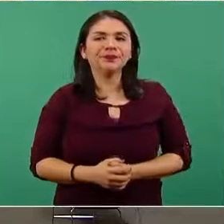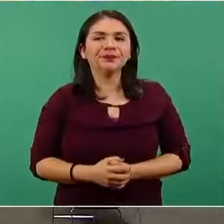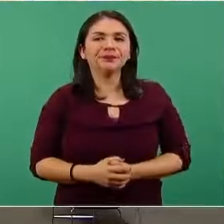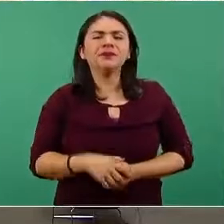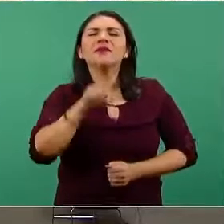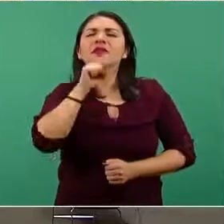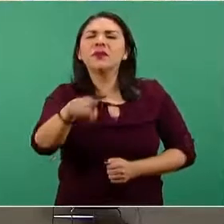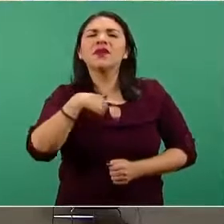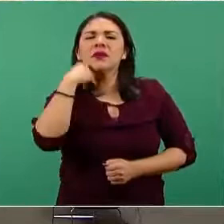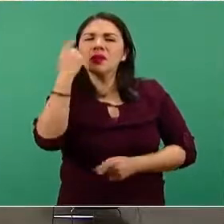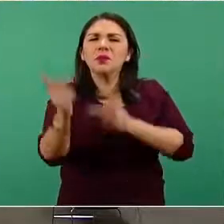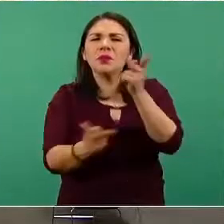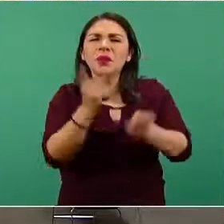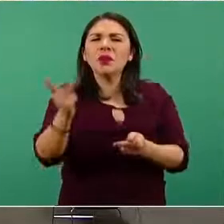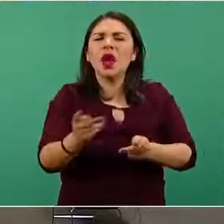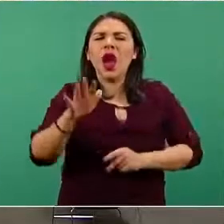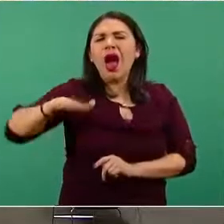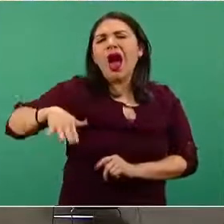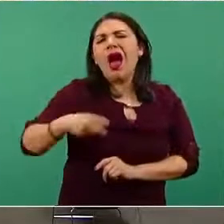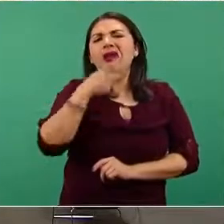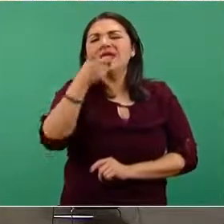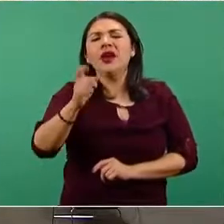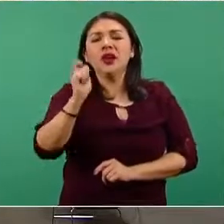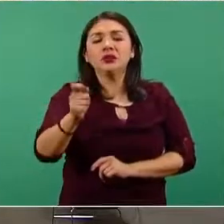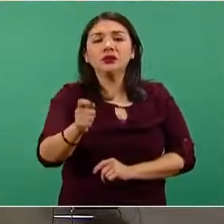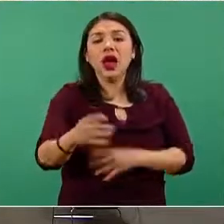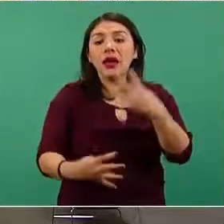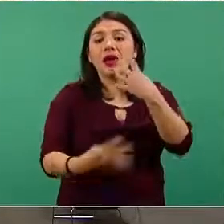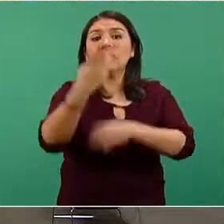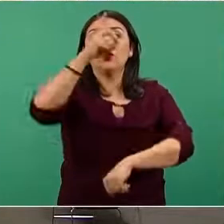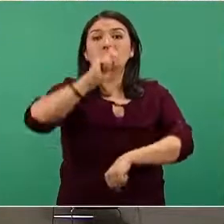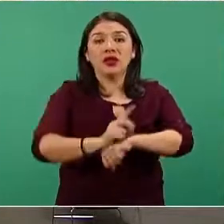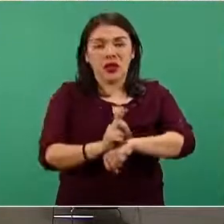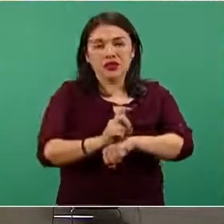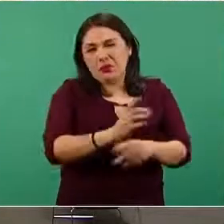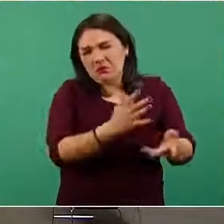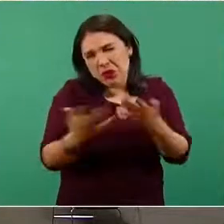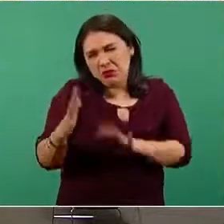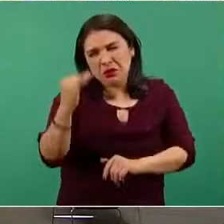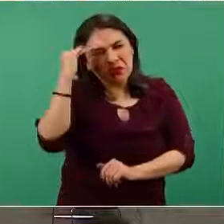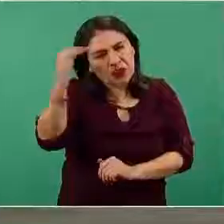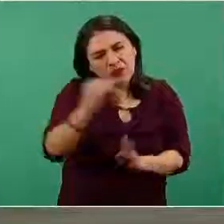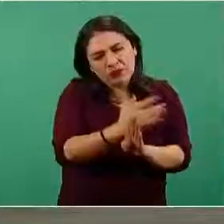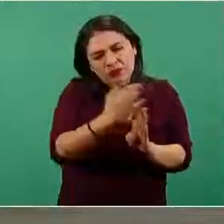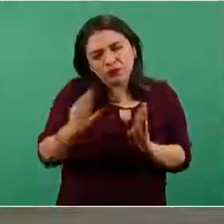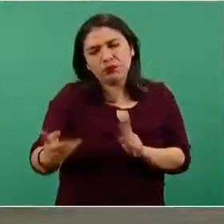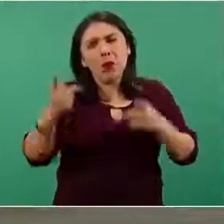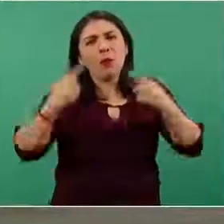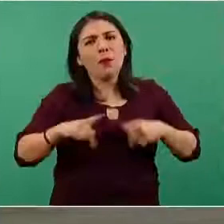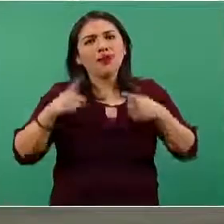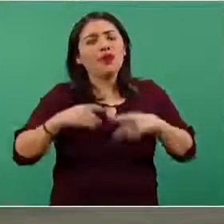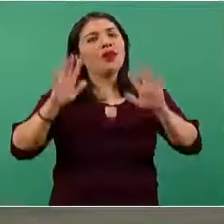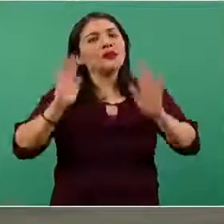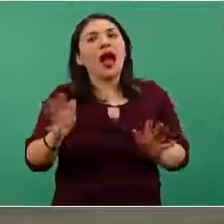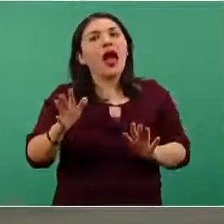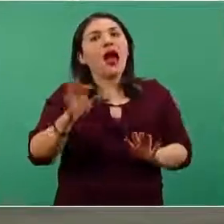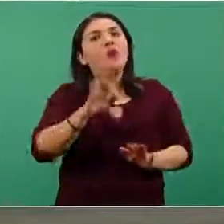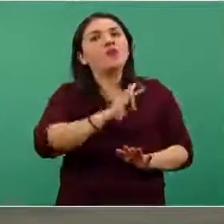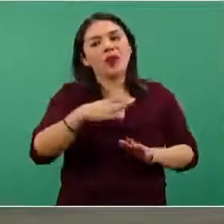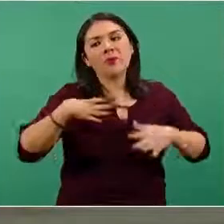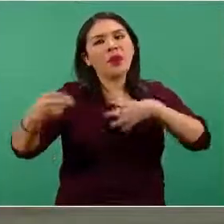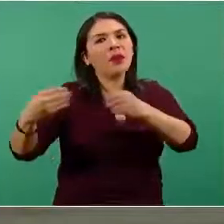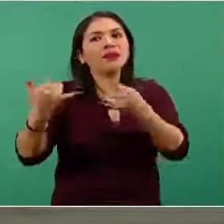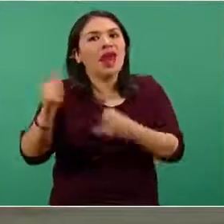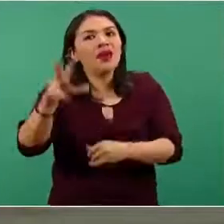también preguntarle, habían mencionado que después de los 14 días en promedio una persona ya no es contagiosa de COVID. ¿Cómo